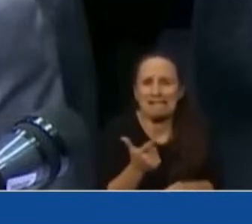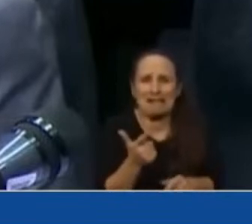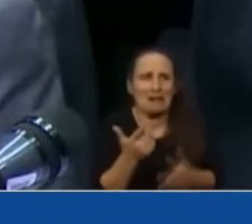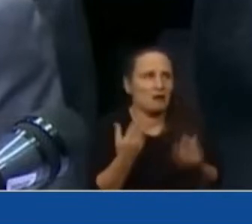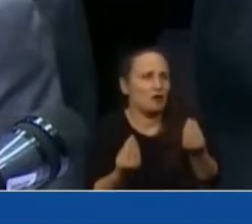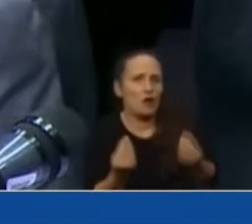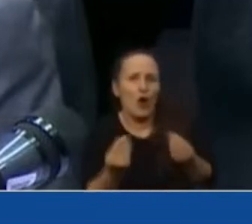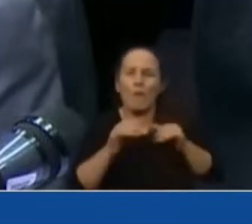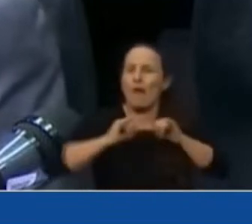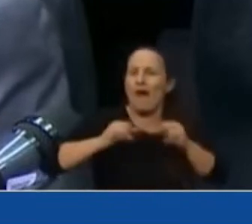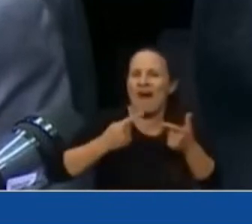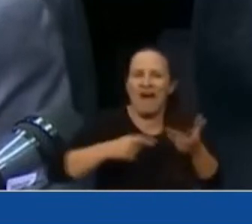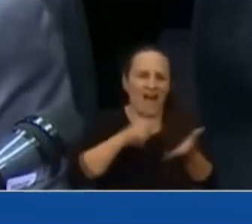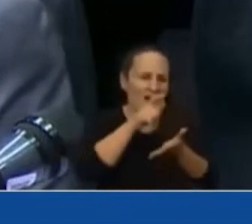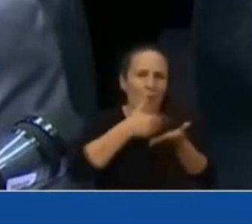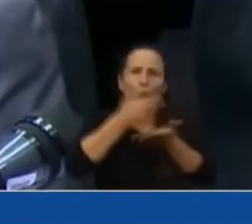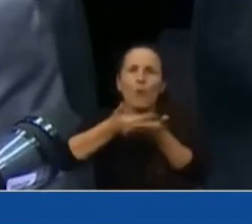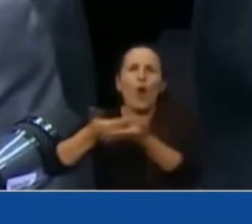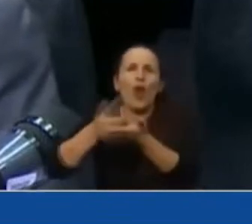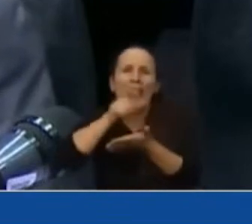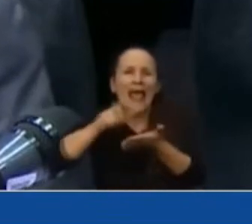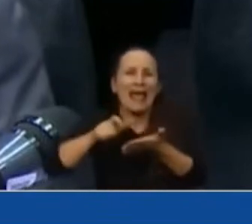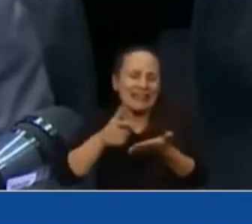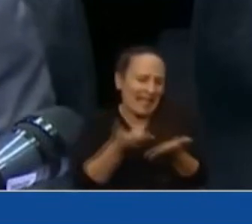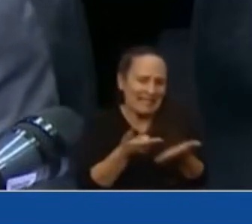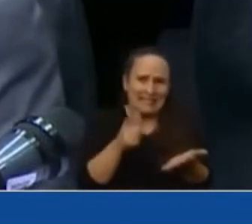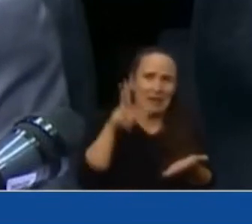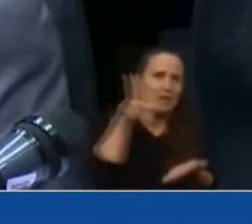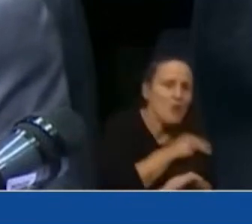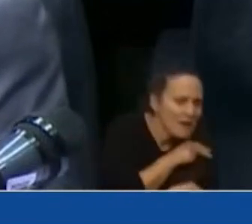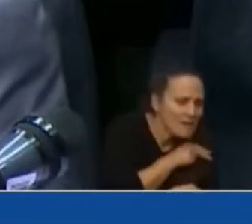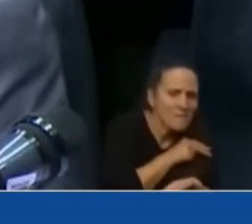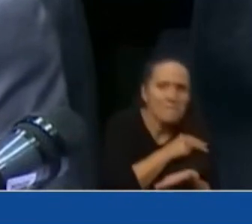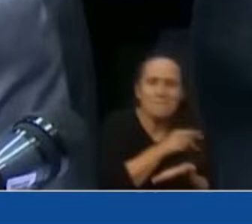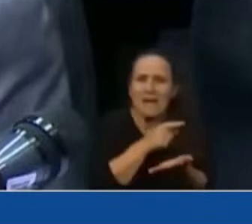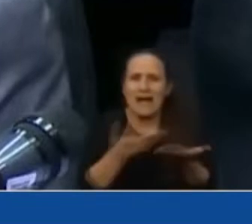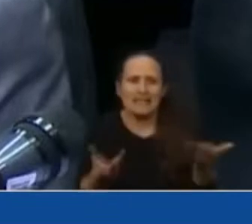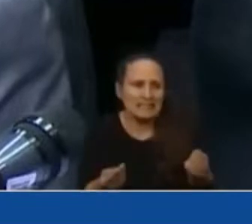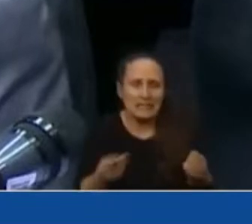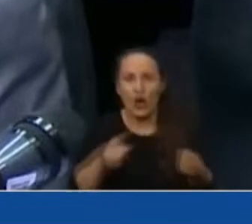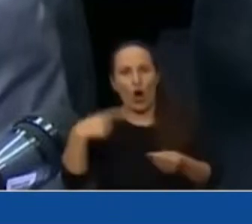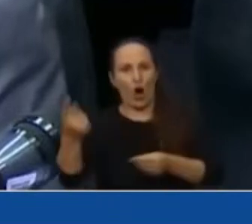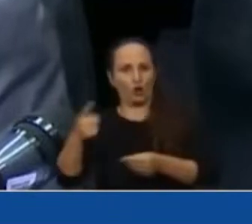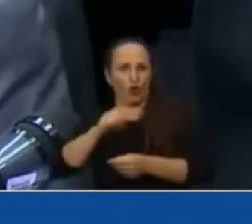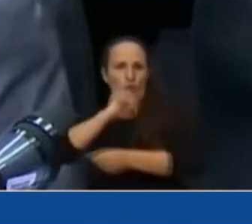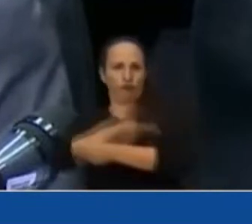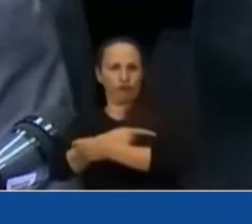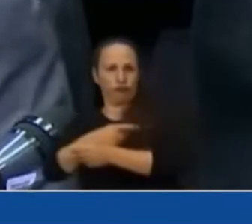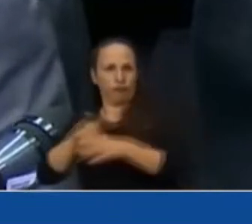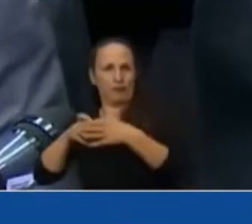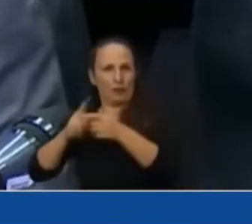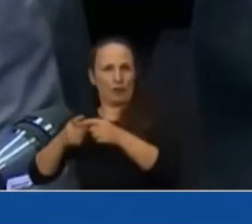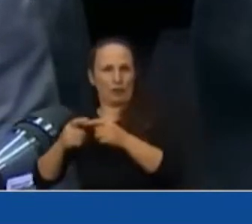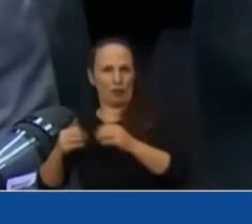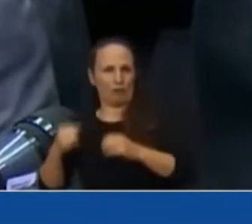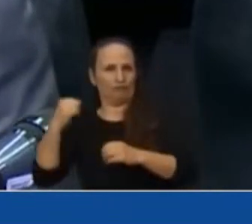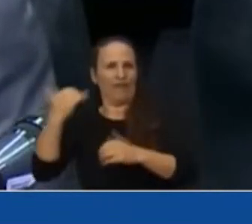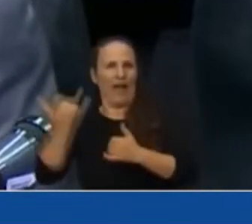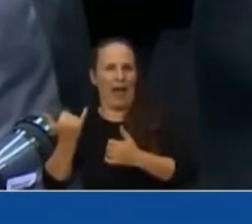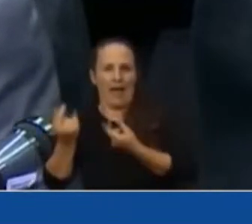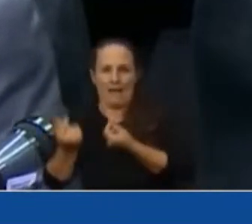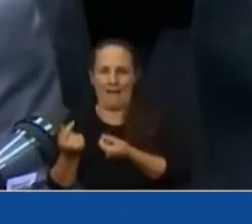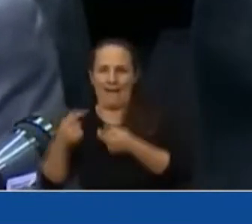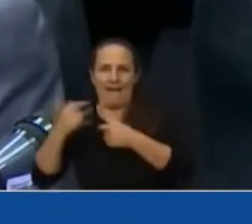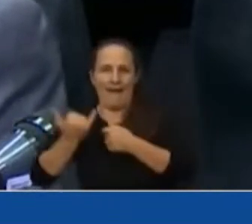para mantener el flujo de boletas durante toda la jornada electoral? Antes, los postulados por los partidos poderosos que controlan